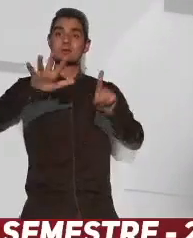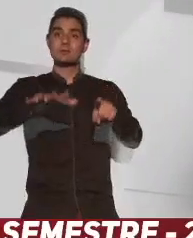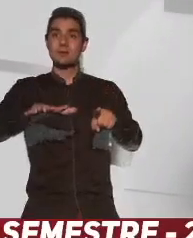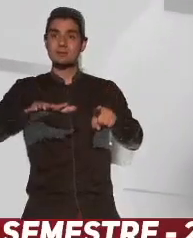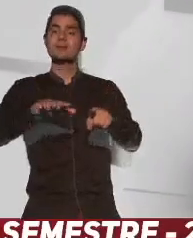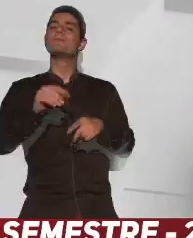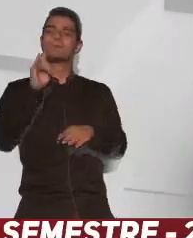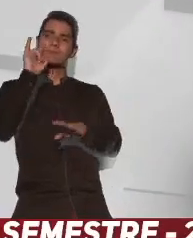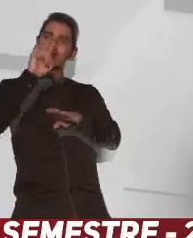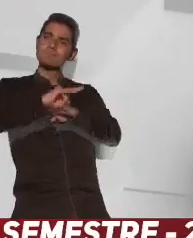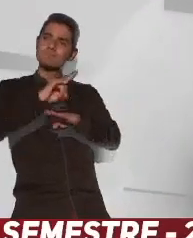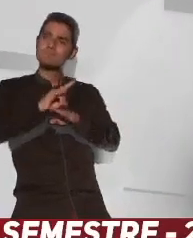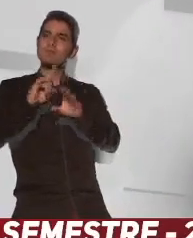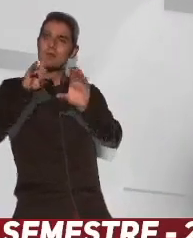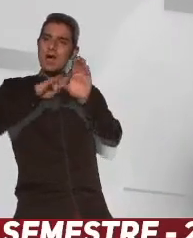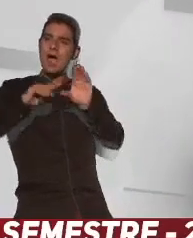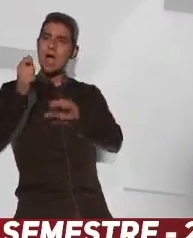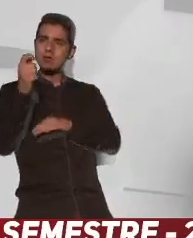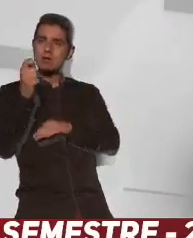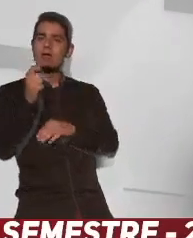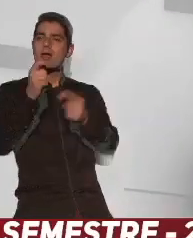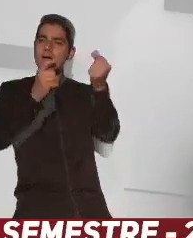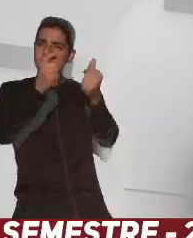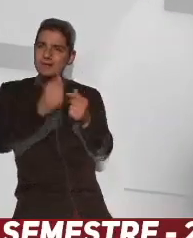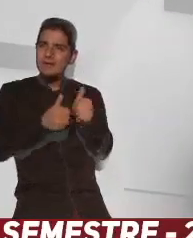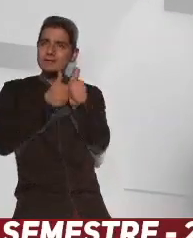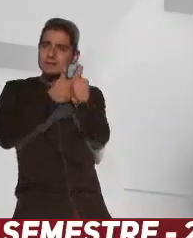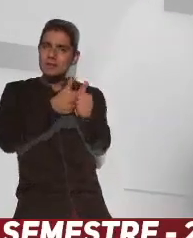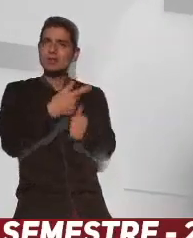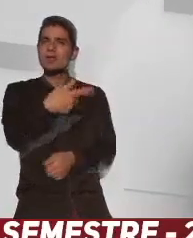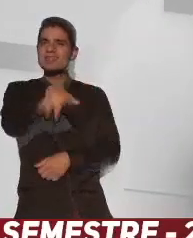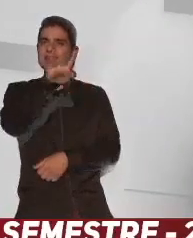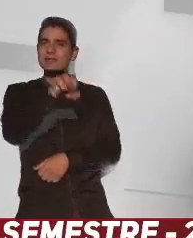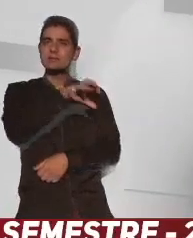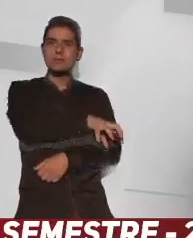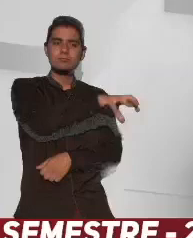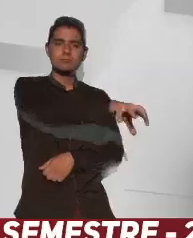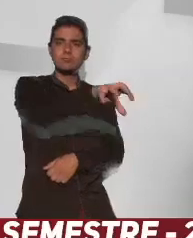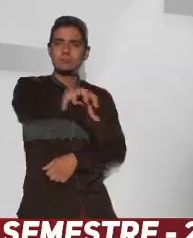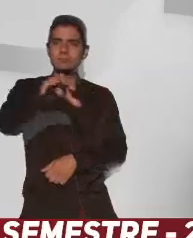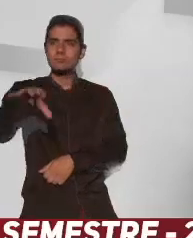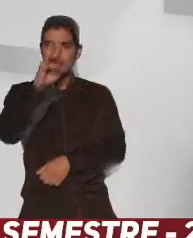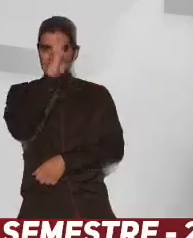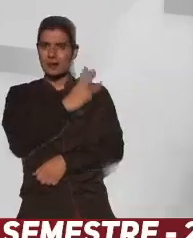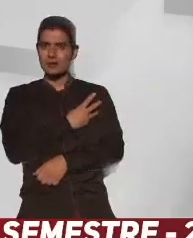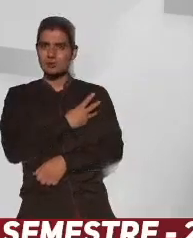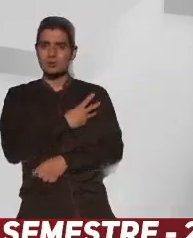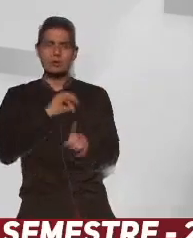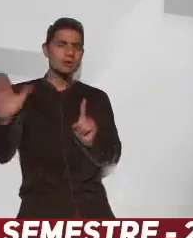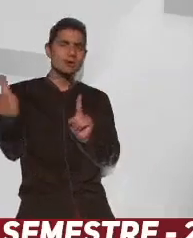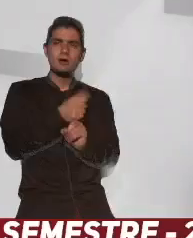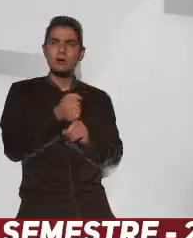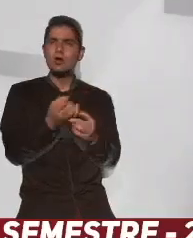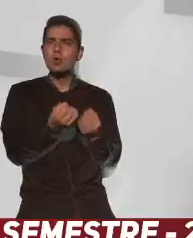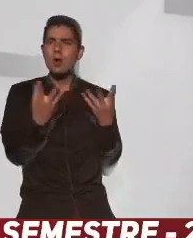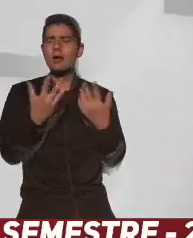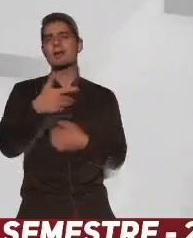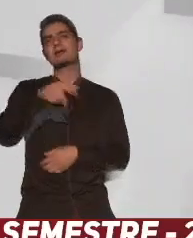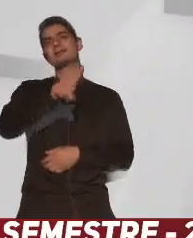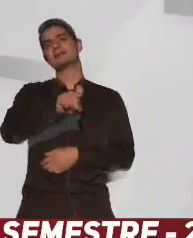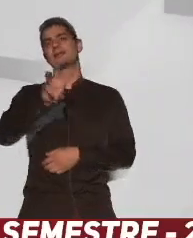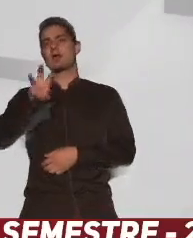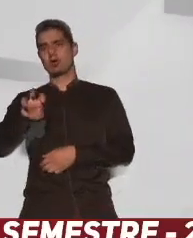seguimiento en 19 unidades, encontrando un total de 68 hallazgos. Esto demuestra el compromiso